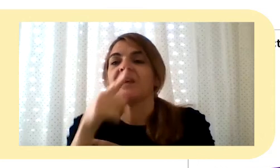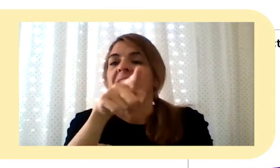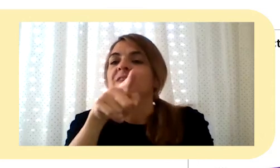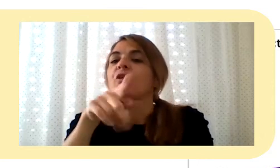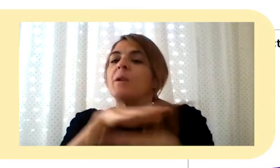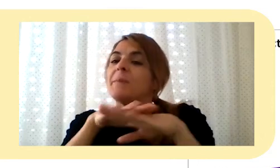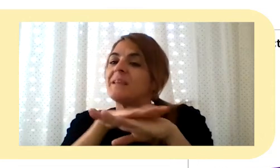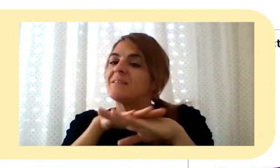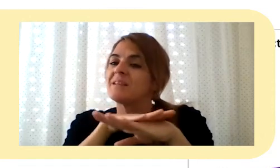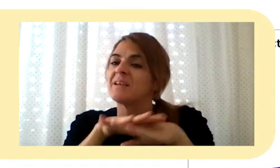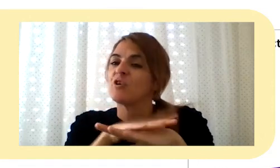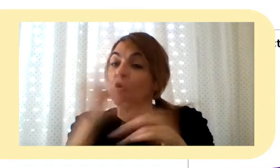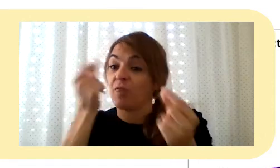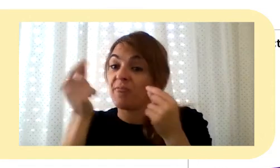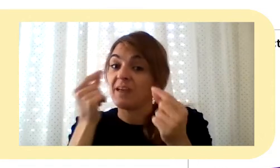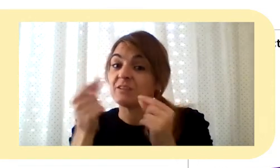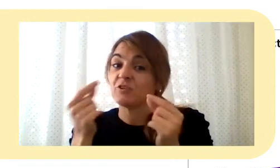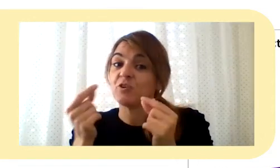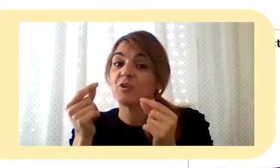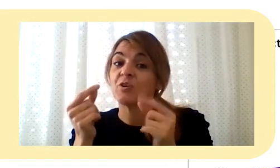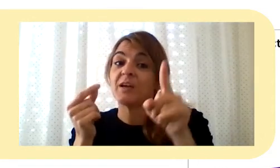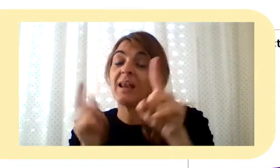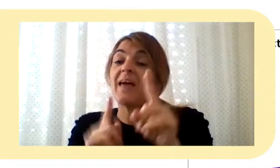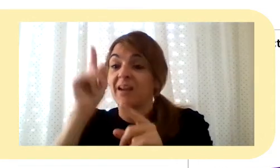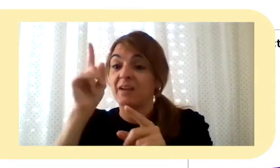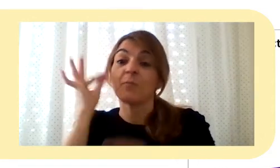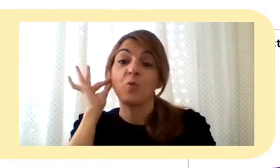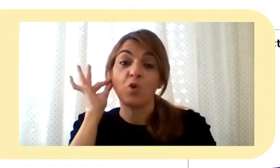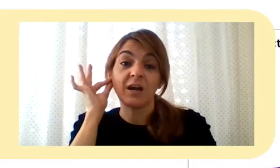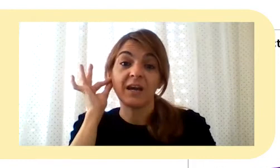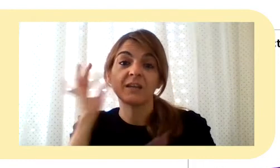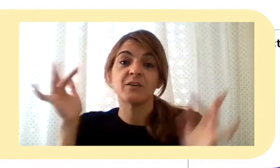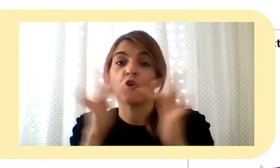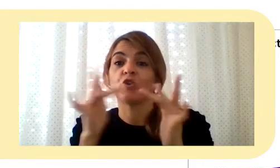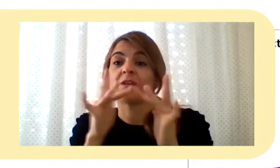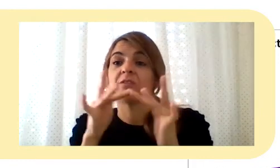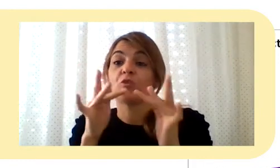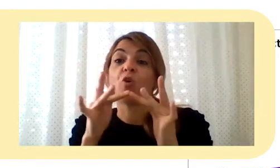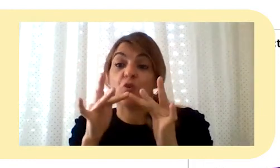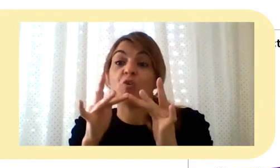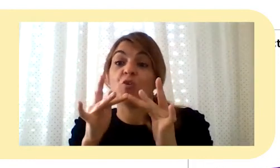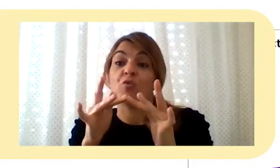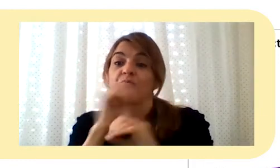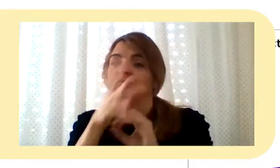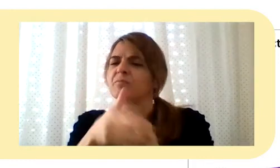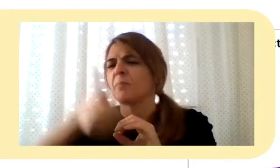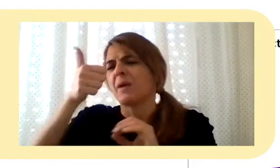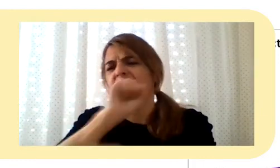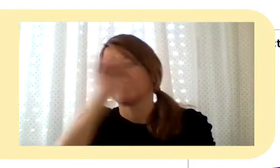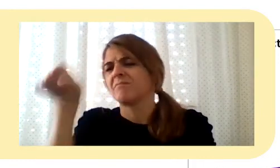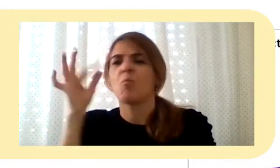Tenemos la tendencia moradito, que somos las mujeres, contacto estrecho con casos de COVID probable confirmado, muchas más mujeres que